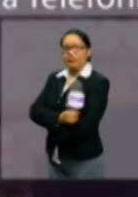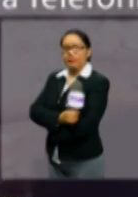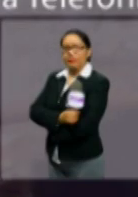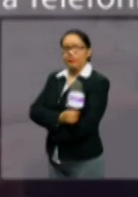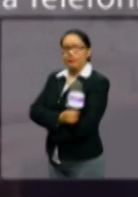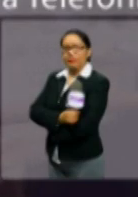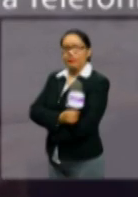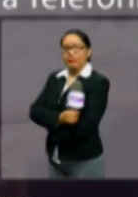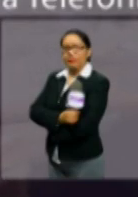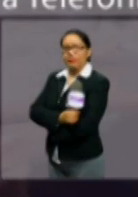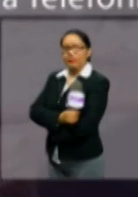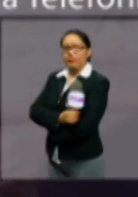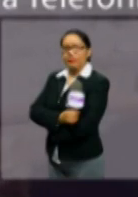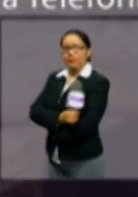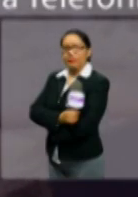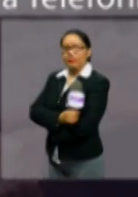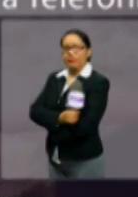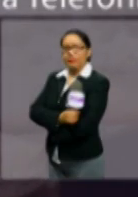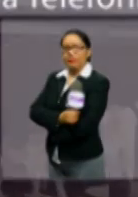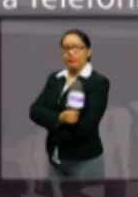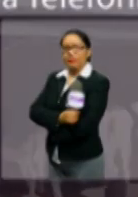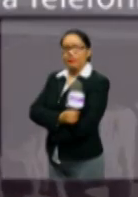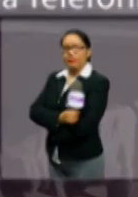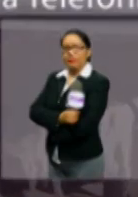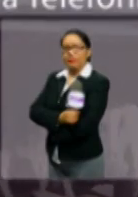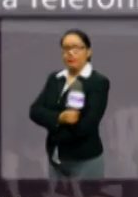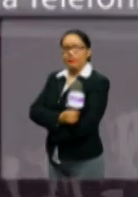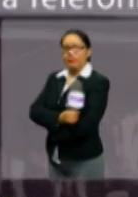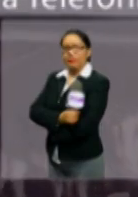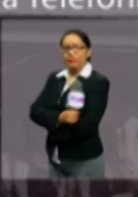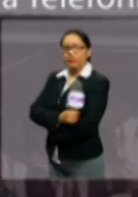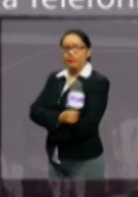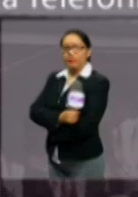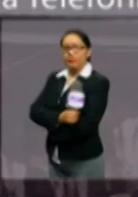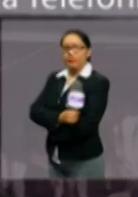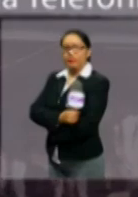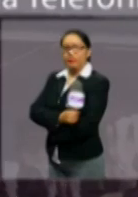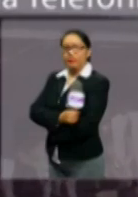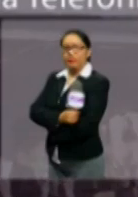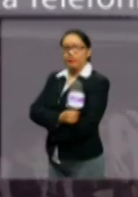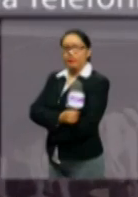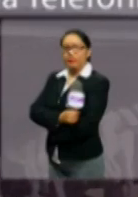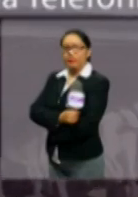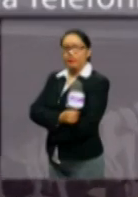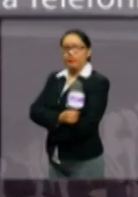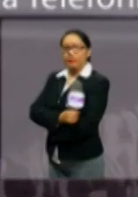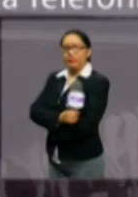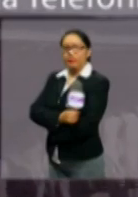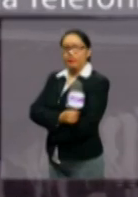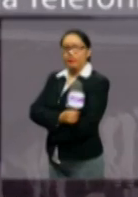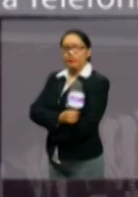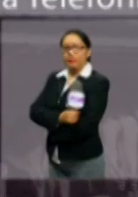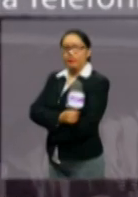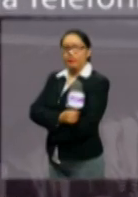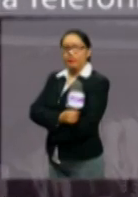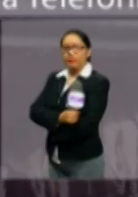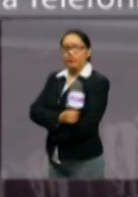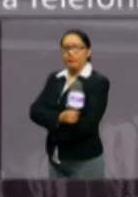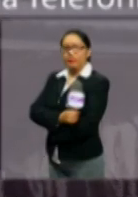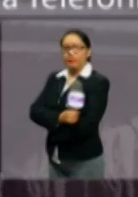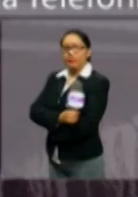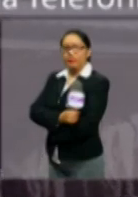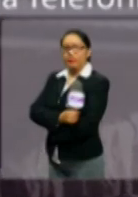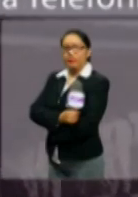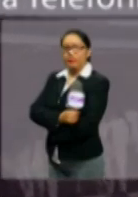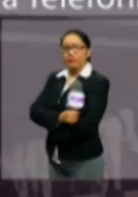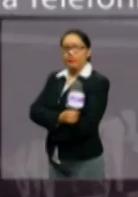Novelo, señaló que el Congreso permite impulsar la actividad pecuaria en el estado. En este sentido, refirió que es una